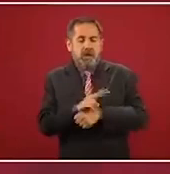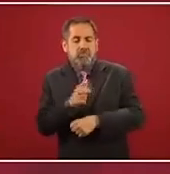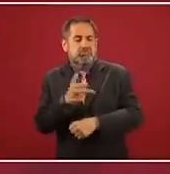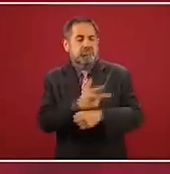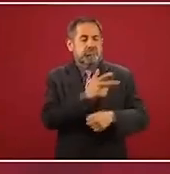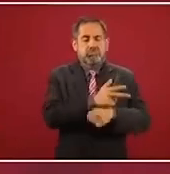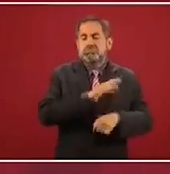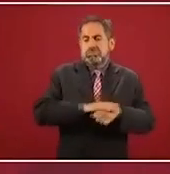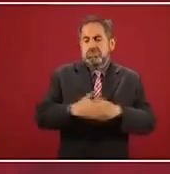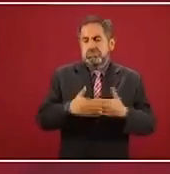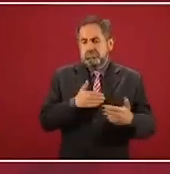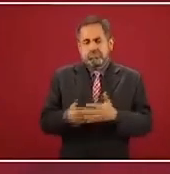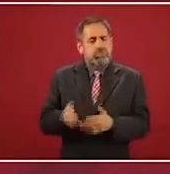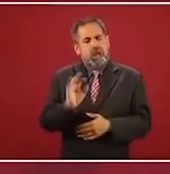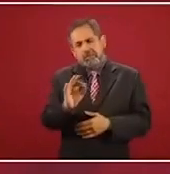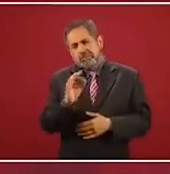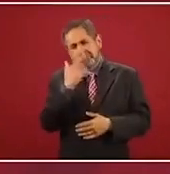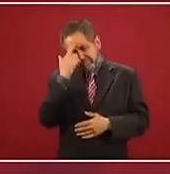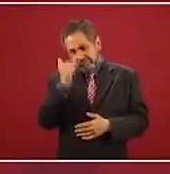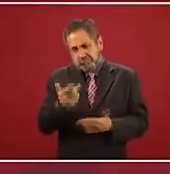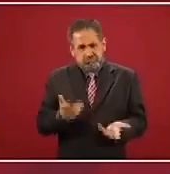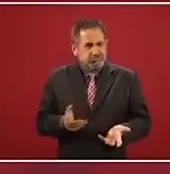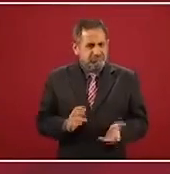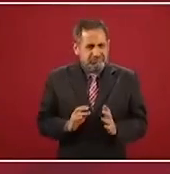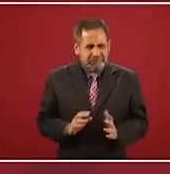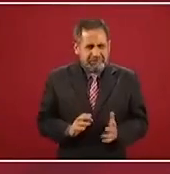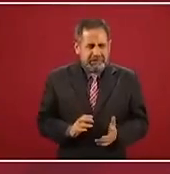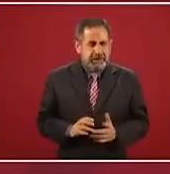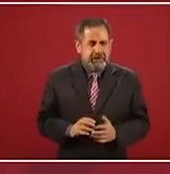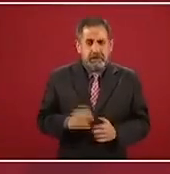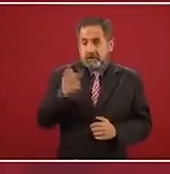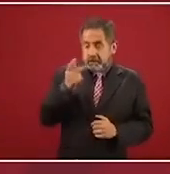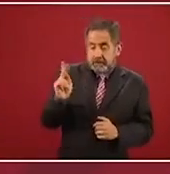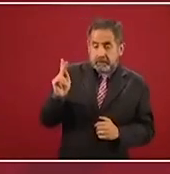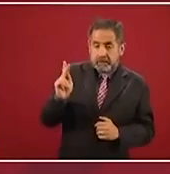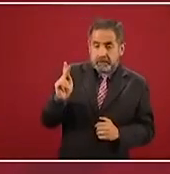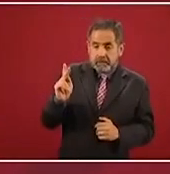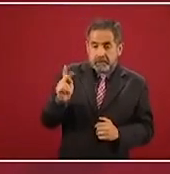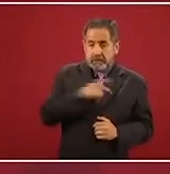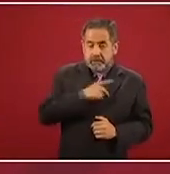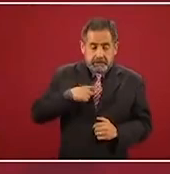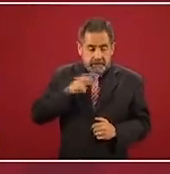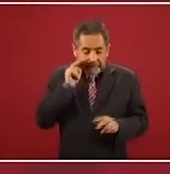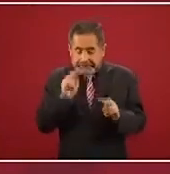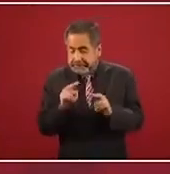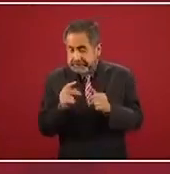moderno? ¿Sí? Pero tenemos que ver